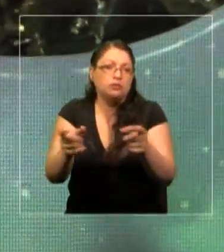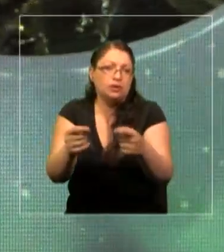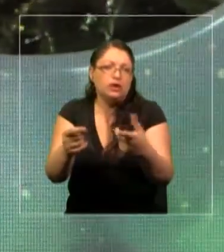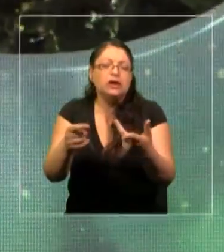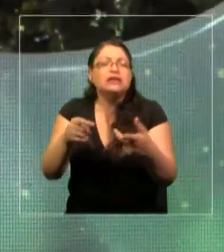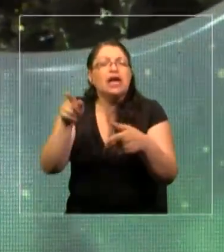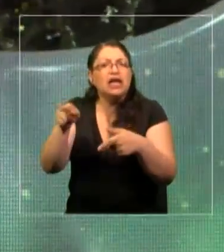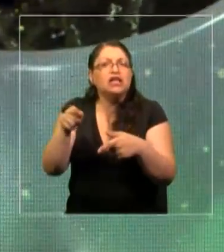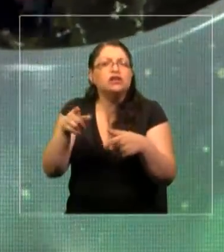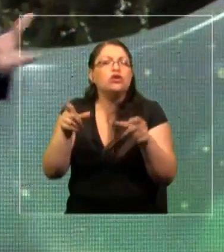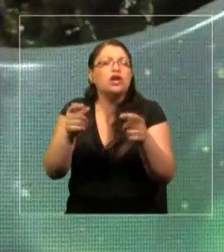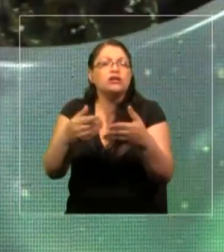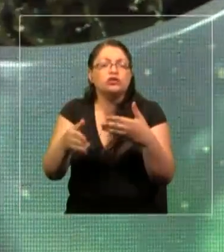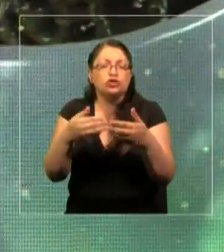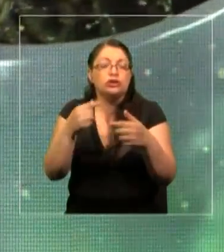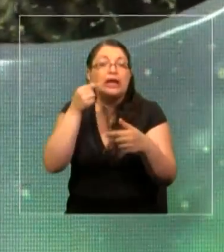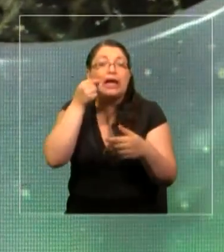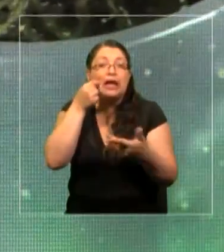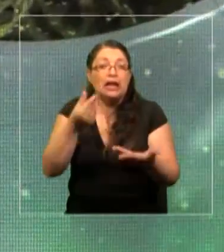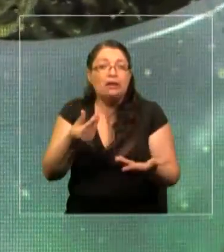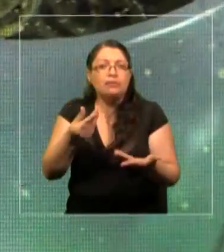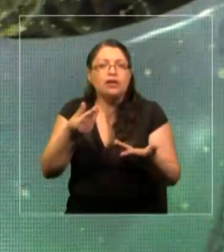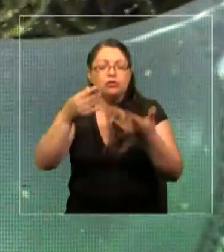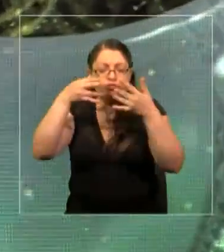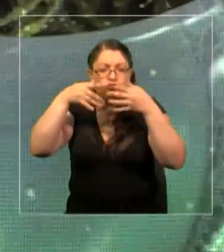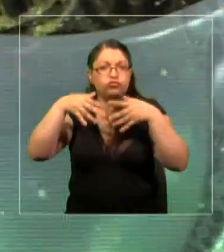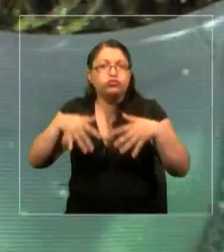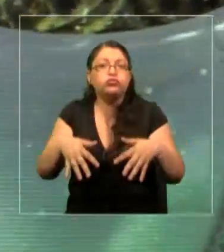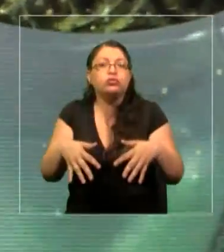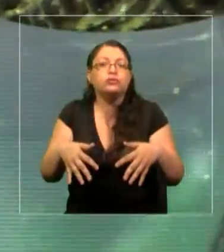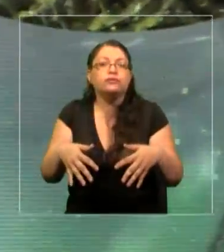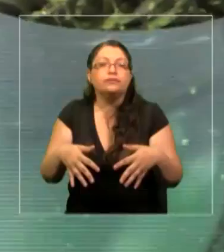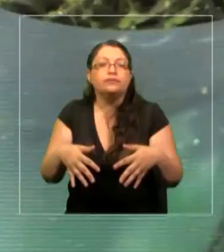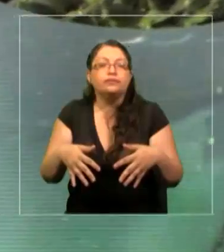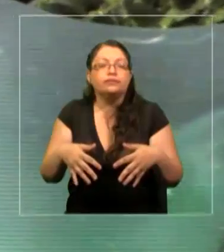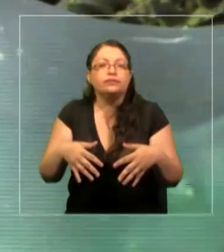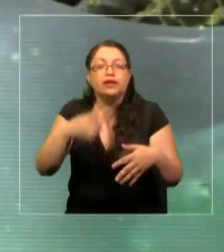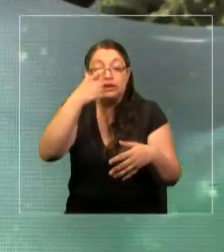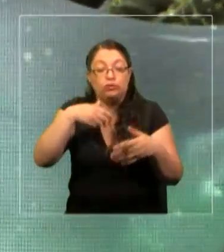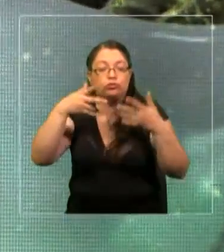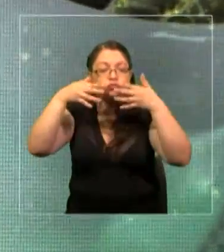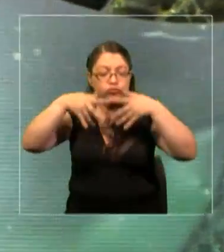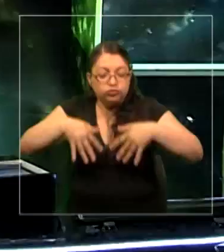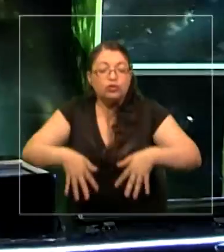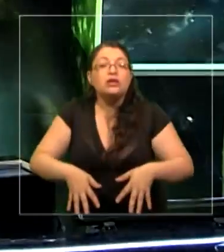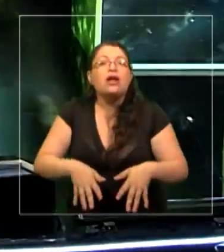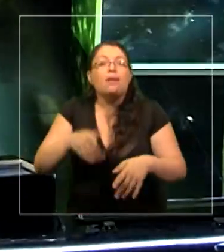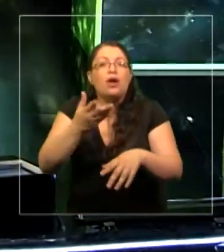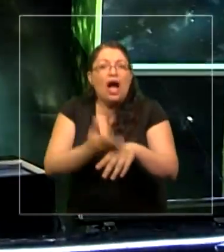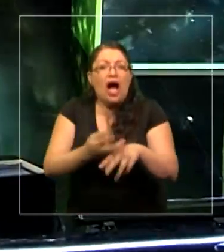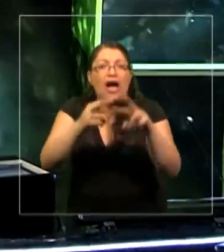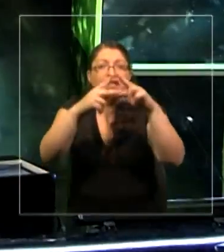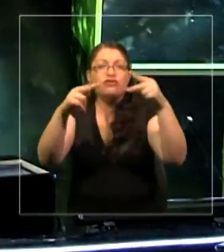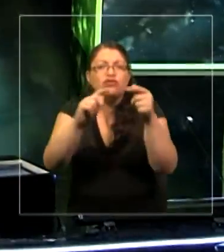su cáncer a la piel, se esparció en su cuerpo, pero hay mutaciones en el gen que se